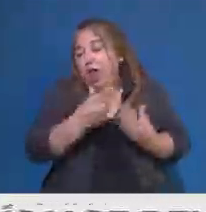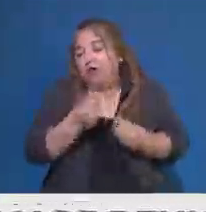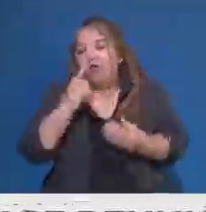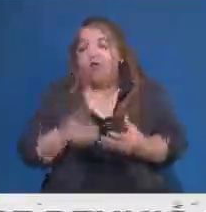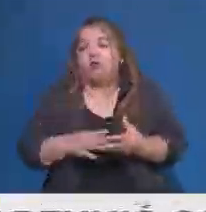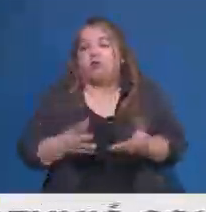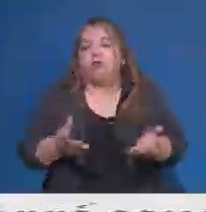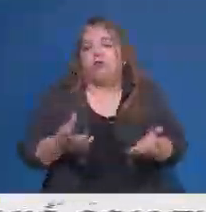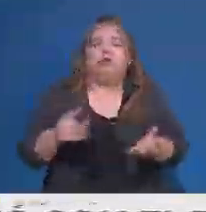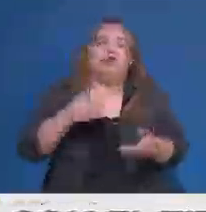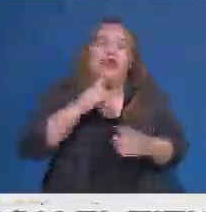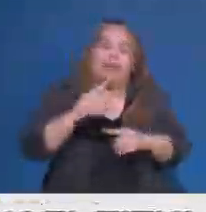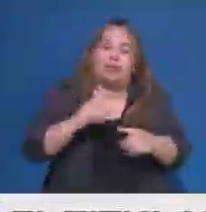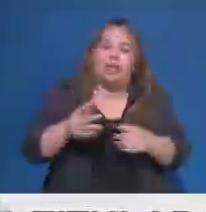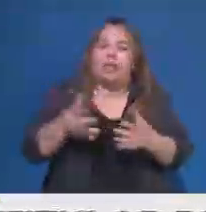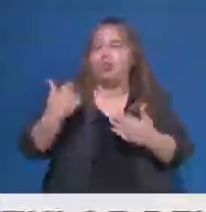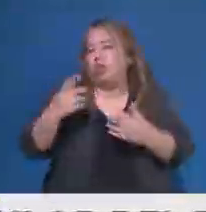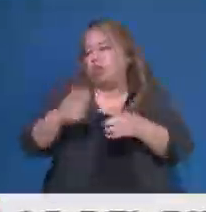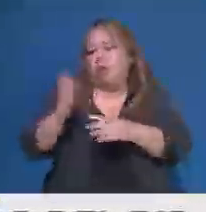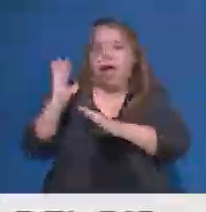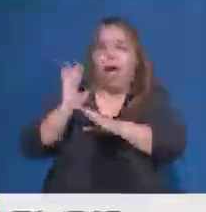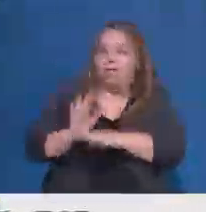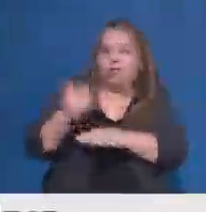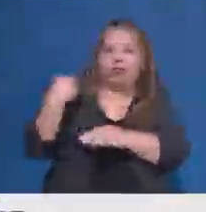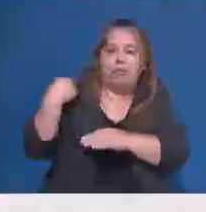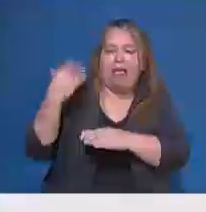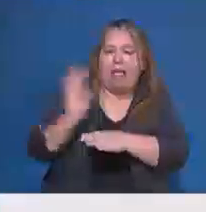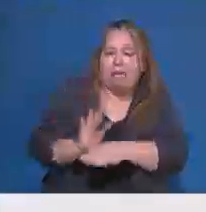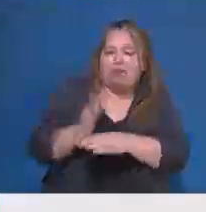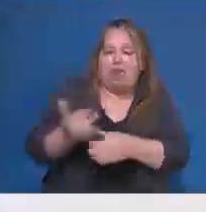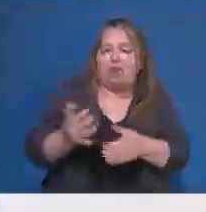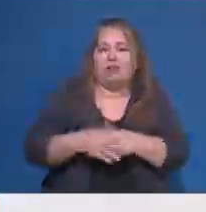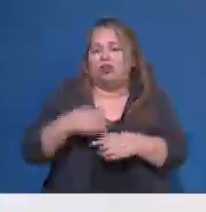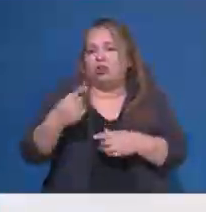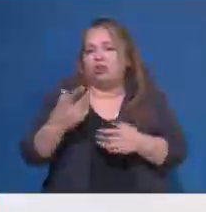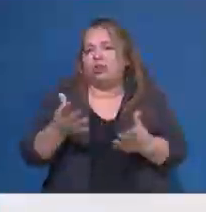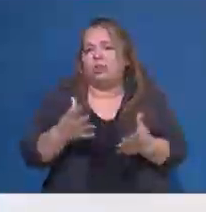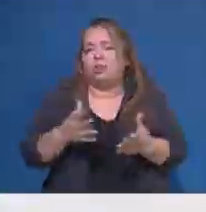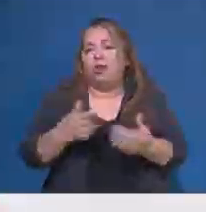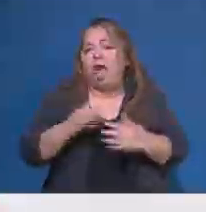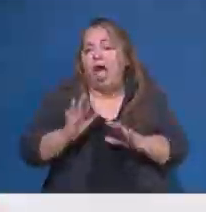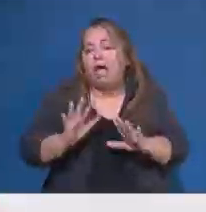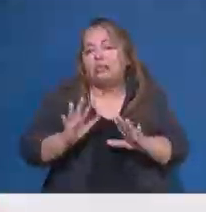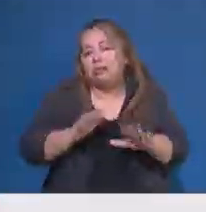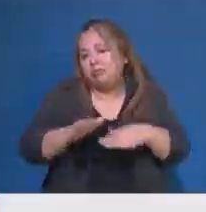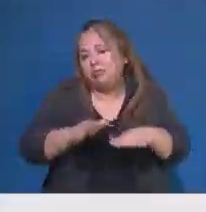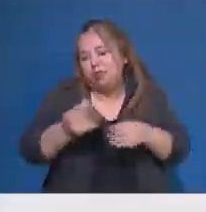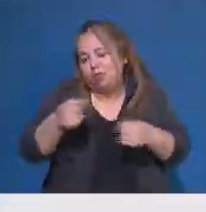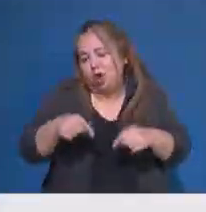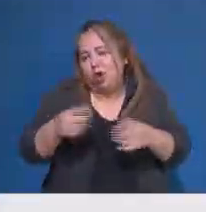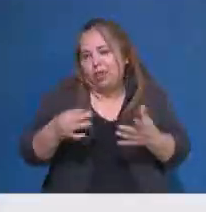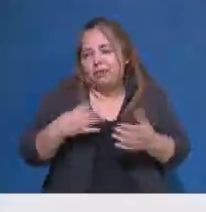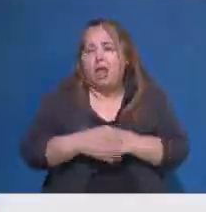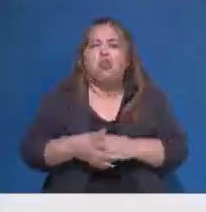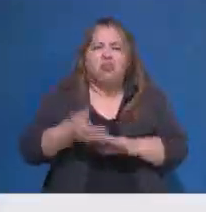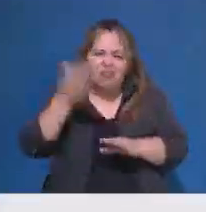y mi familia que siempre los tengo atrás apoyándome. En todo momento, en cada situación que tengo en mi vida. Sí, estoy bien en Maipú, me siento